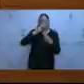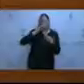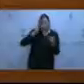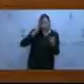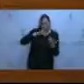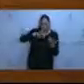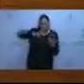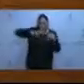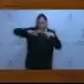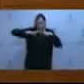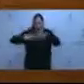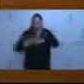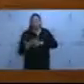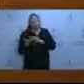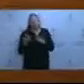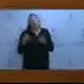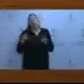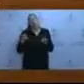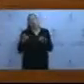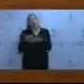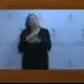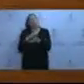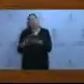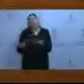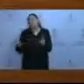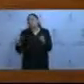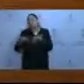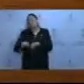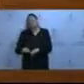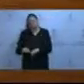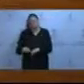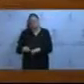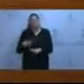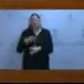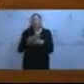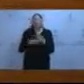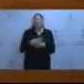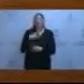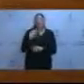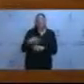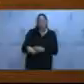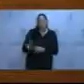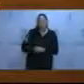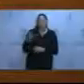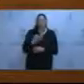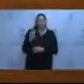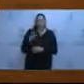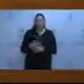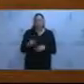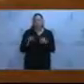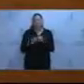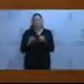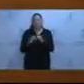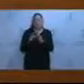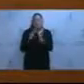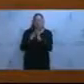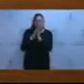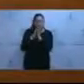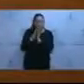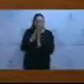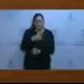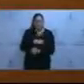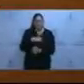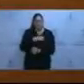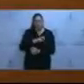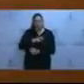su disolución, la sociedad realmente lo que podrá hacer, según indicaciones de la Comisión Europea, es